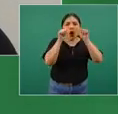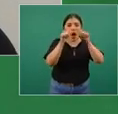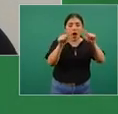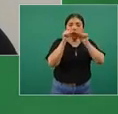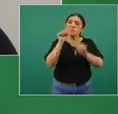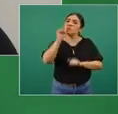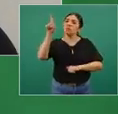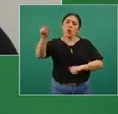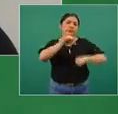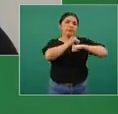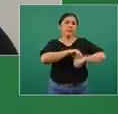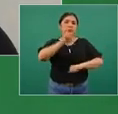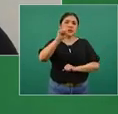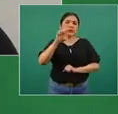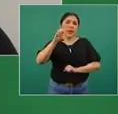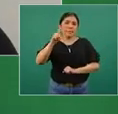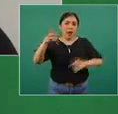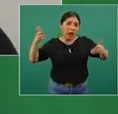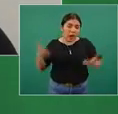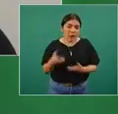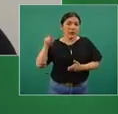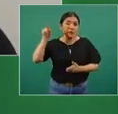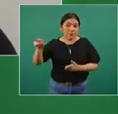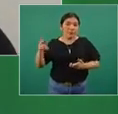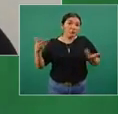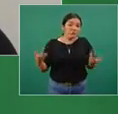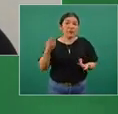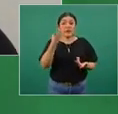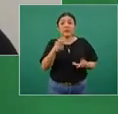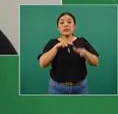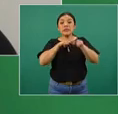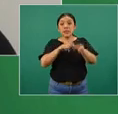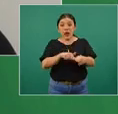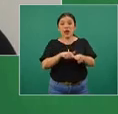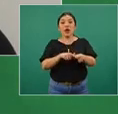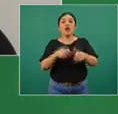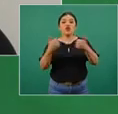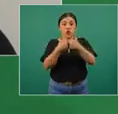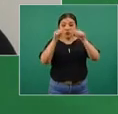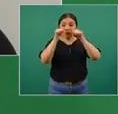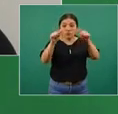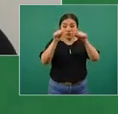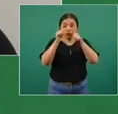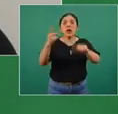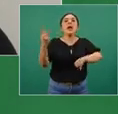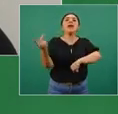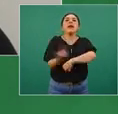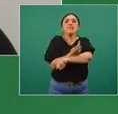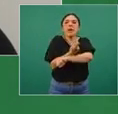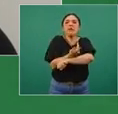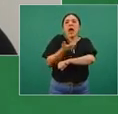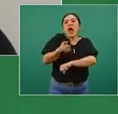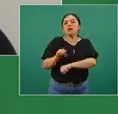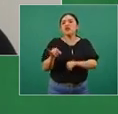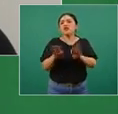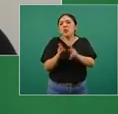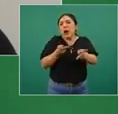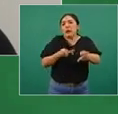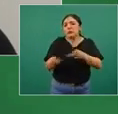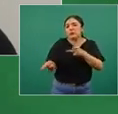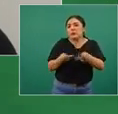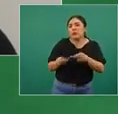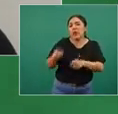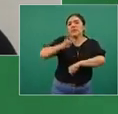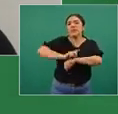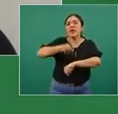la Secretaría de Educación y pues bueno, estaremos obviamente atentos a lo que pase ya a nivel operativo, es decir, ya en el